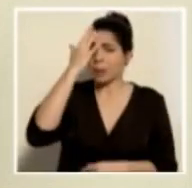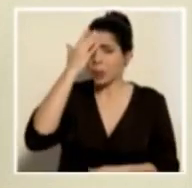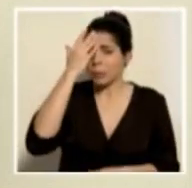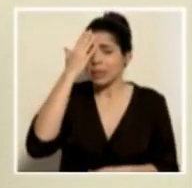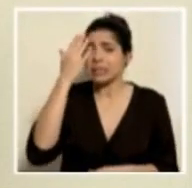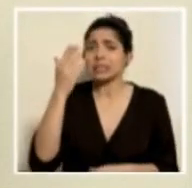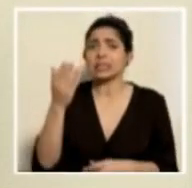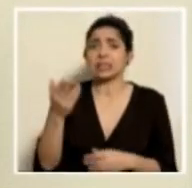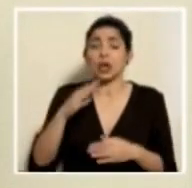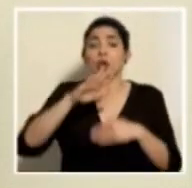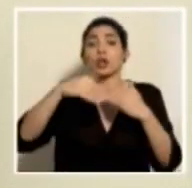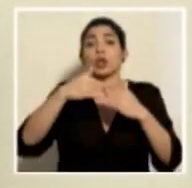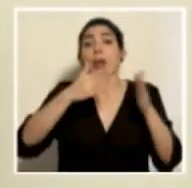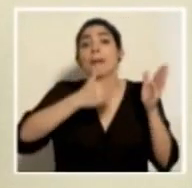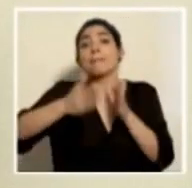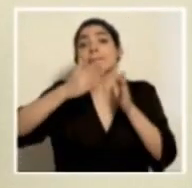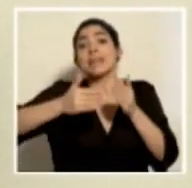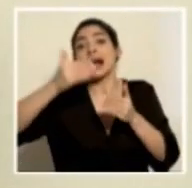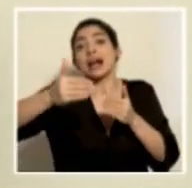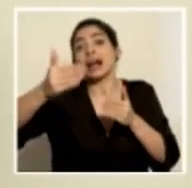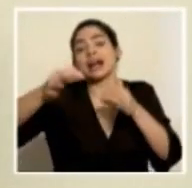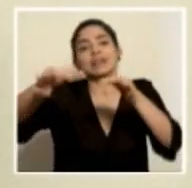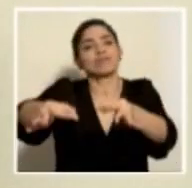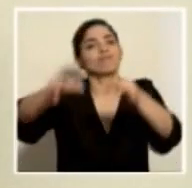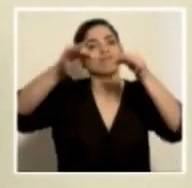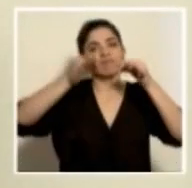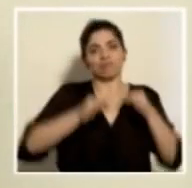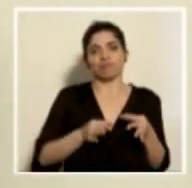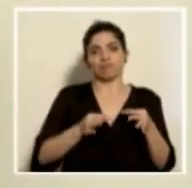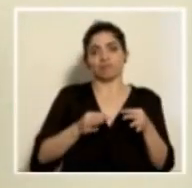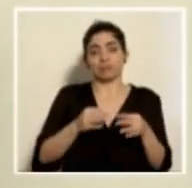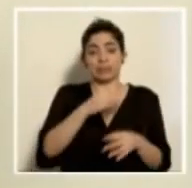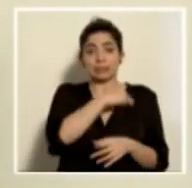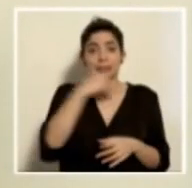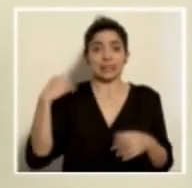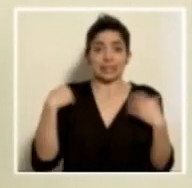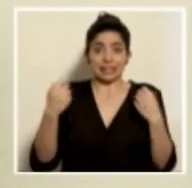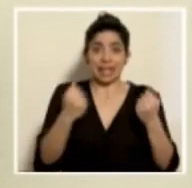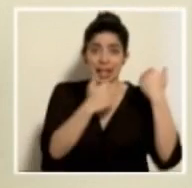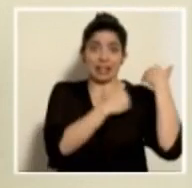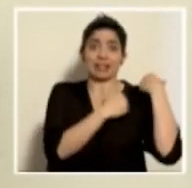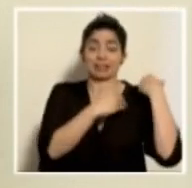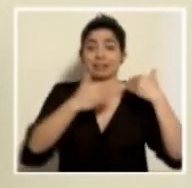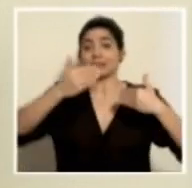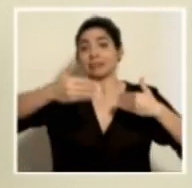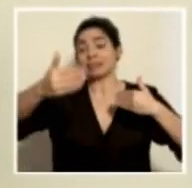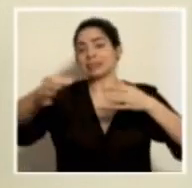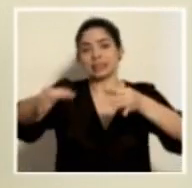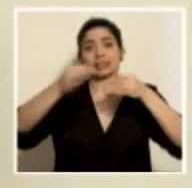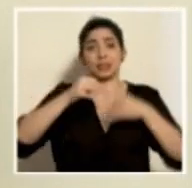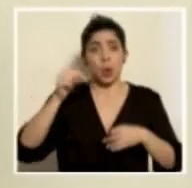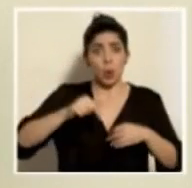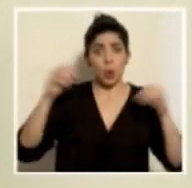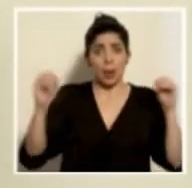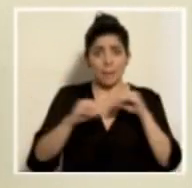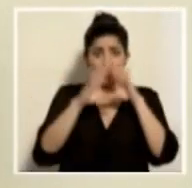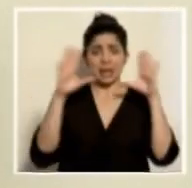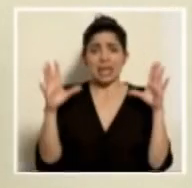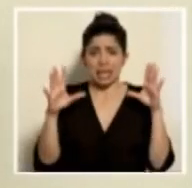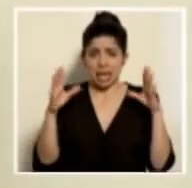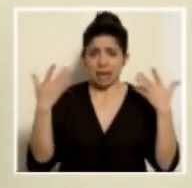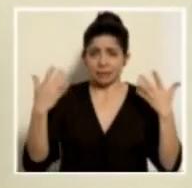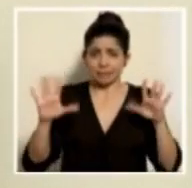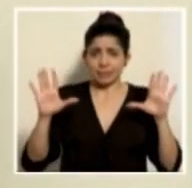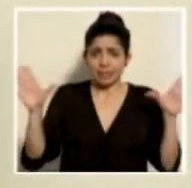que adelanta las proyecciones que maneja el Ministerio de Salud. Desde la mañana ha habido una